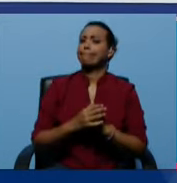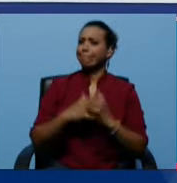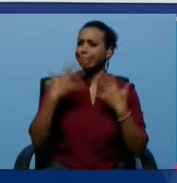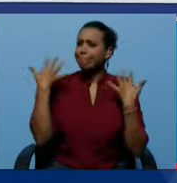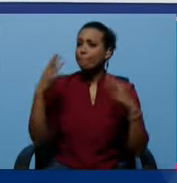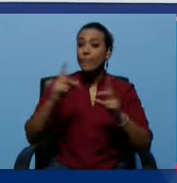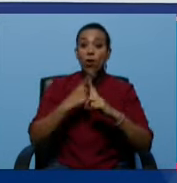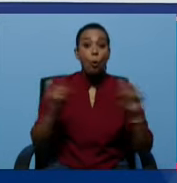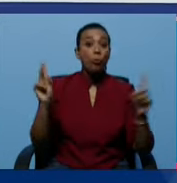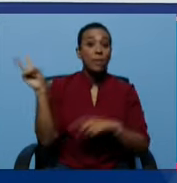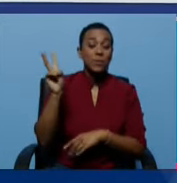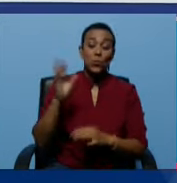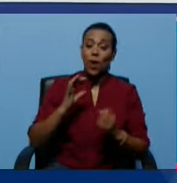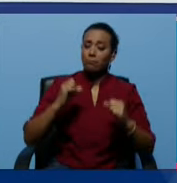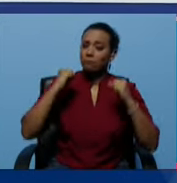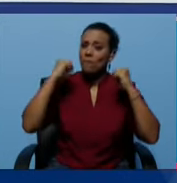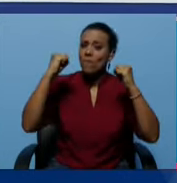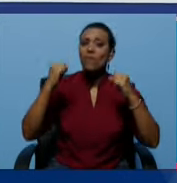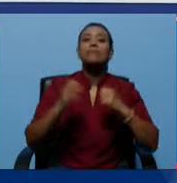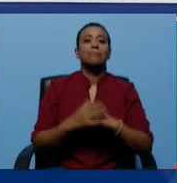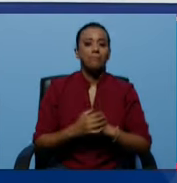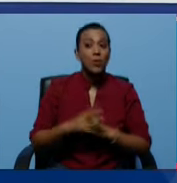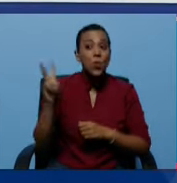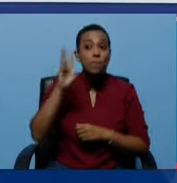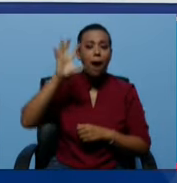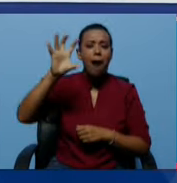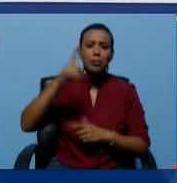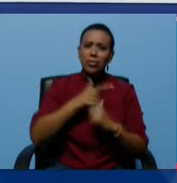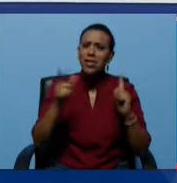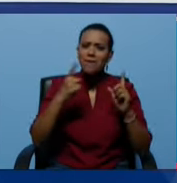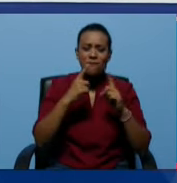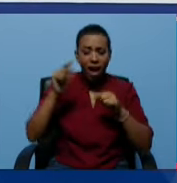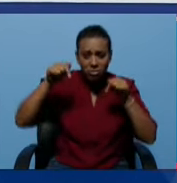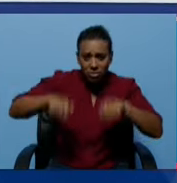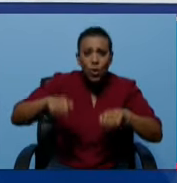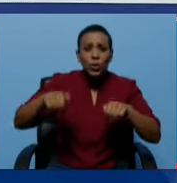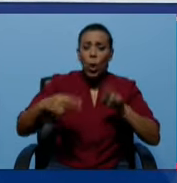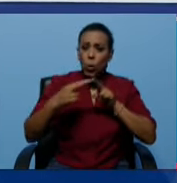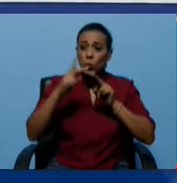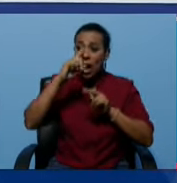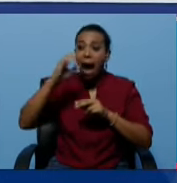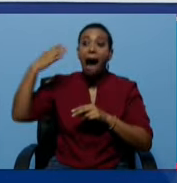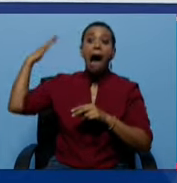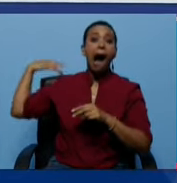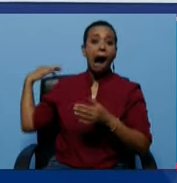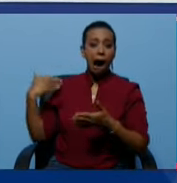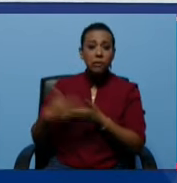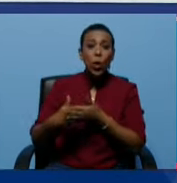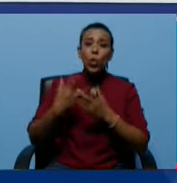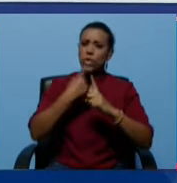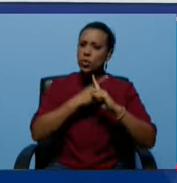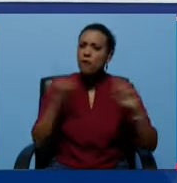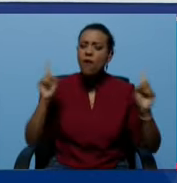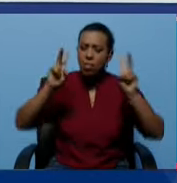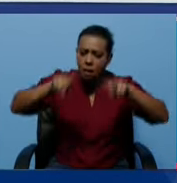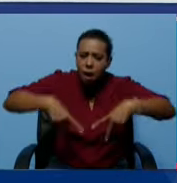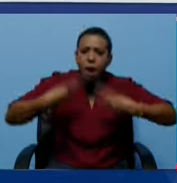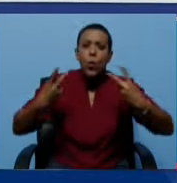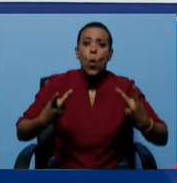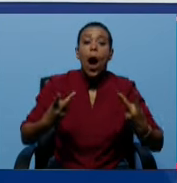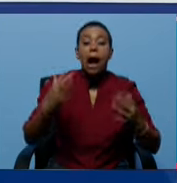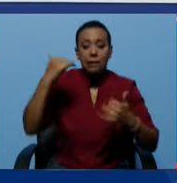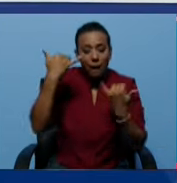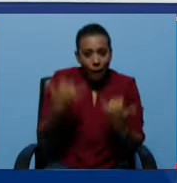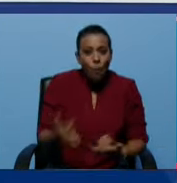Será otra Venezuela. Será un país totalmente distinto al que hemos conocido. Será un país totalmente distinto al que